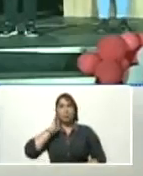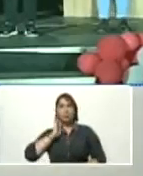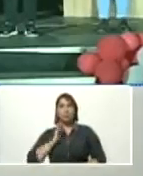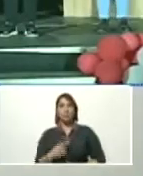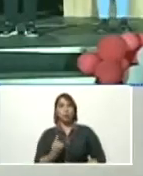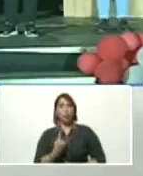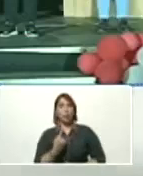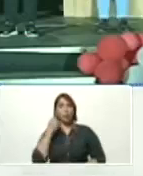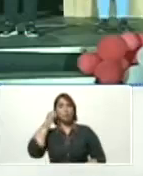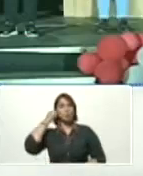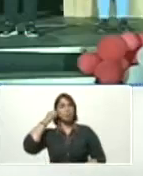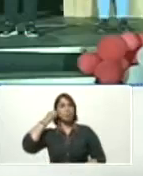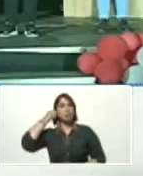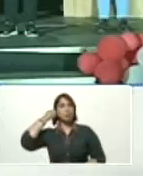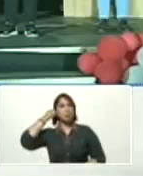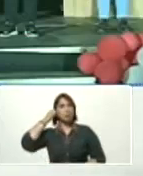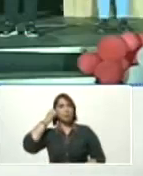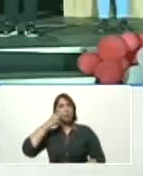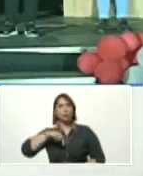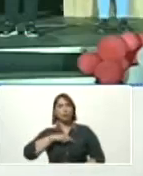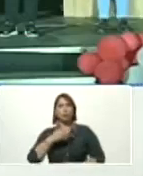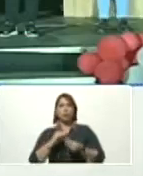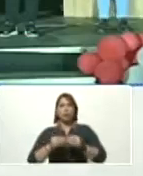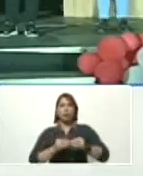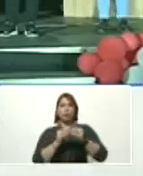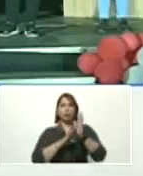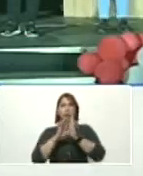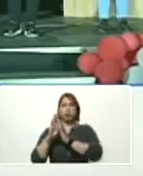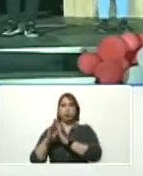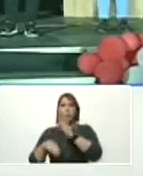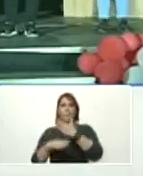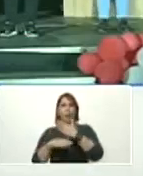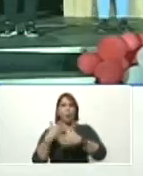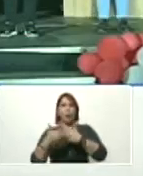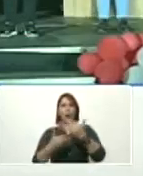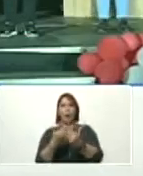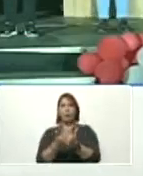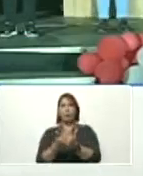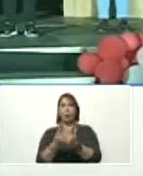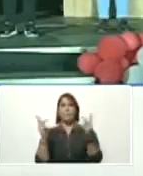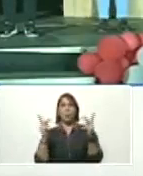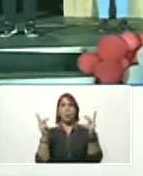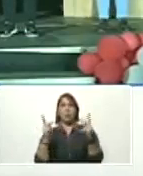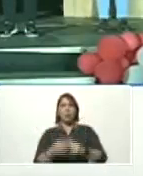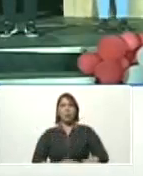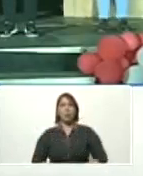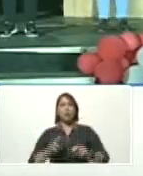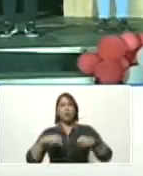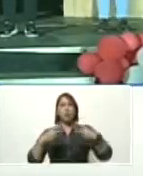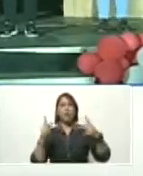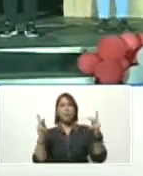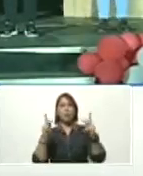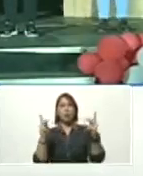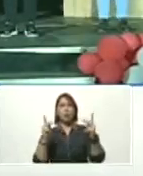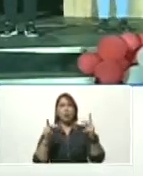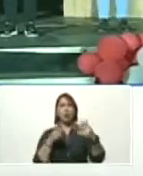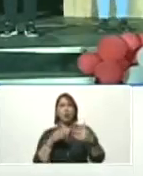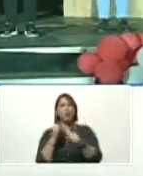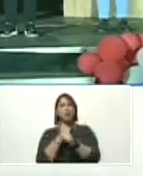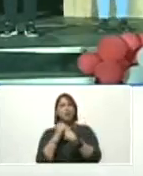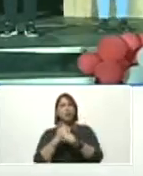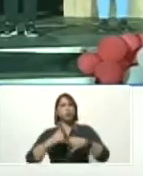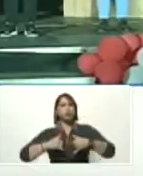Solitos nos hemos recuperado y vamos hacia la prosperidad, la nueva prosperidad con trabajo